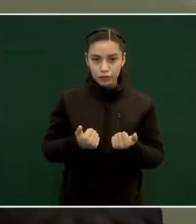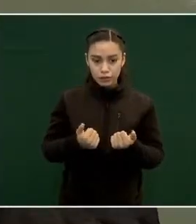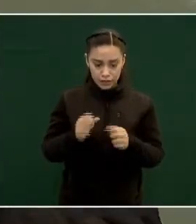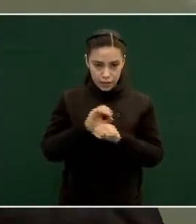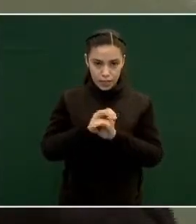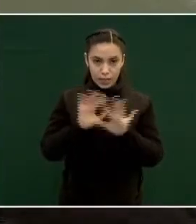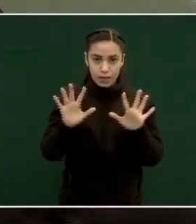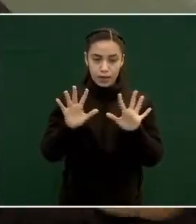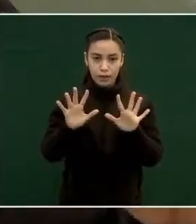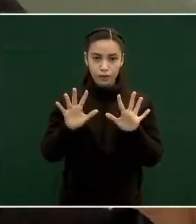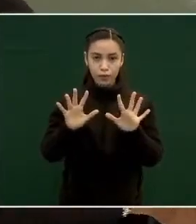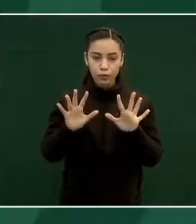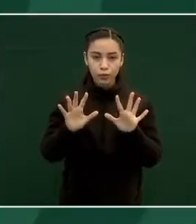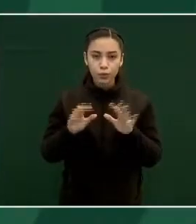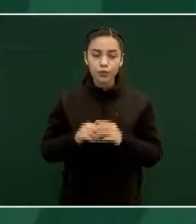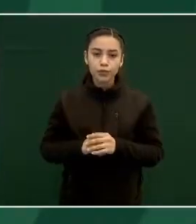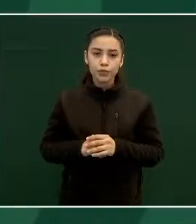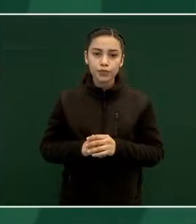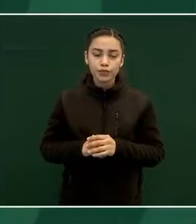¿Ves? A ver,